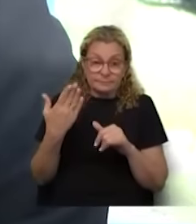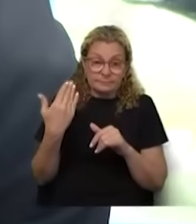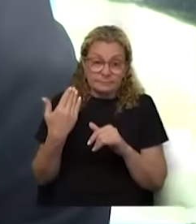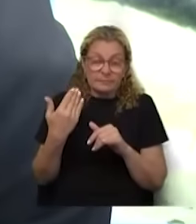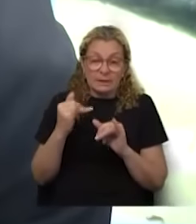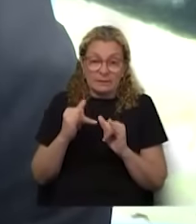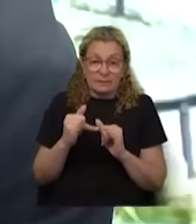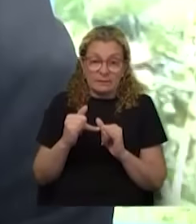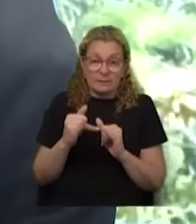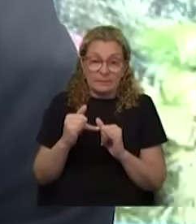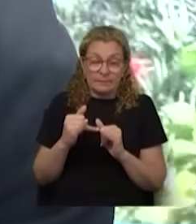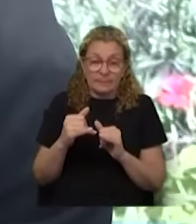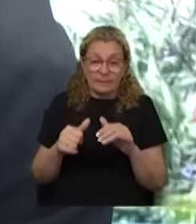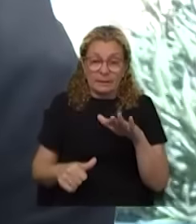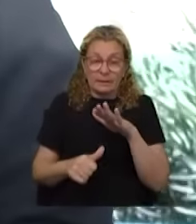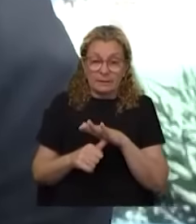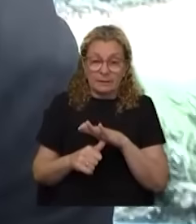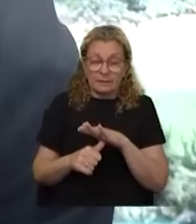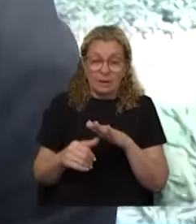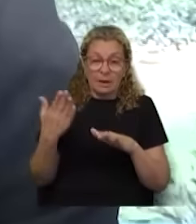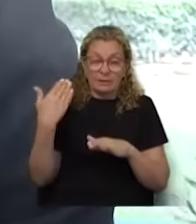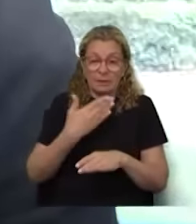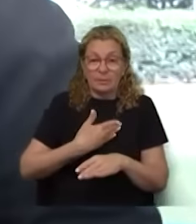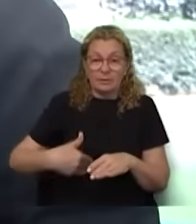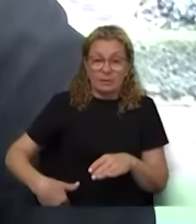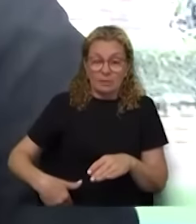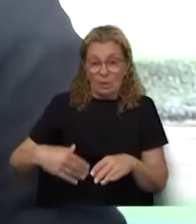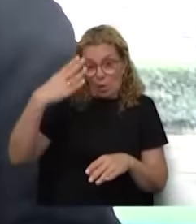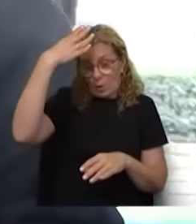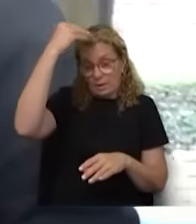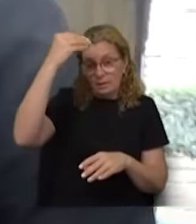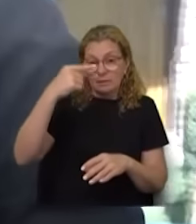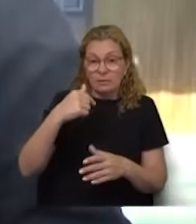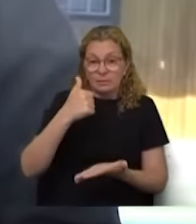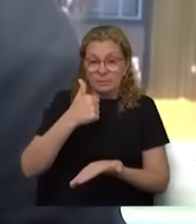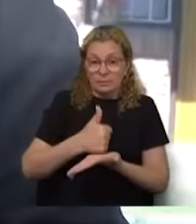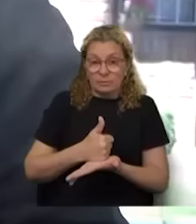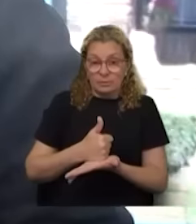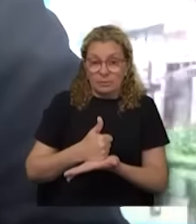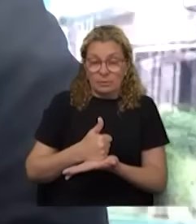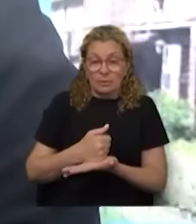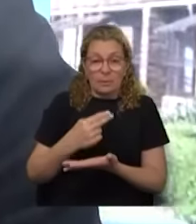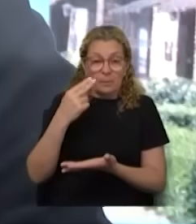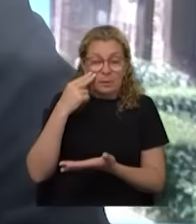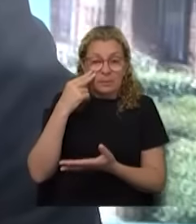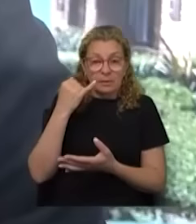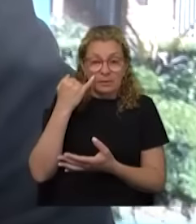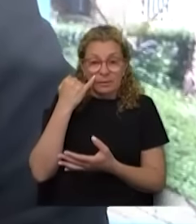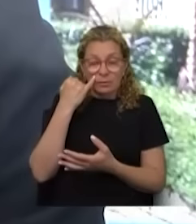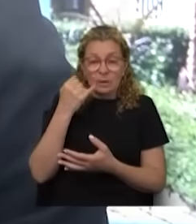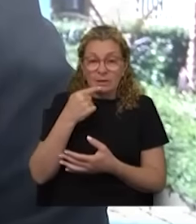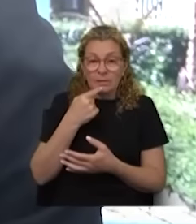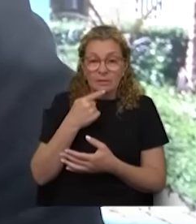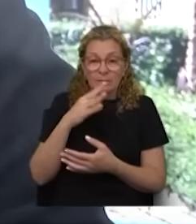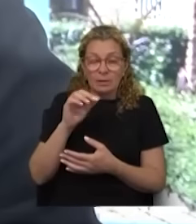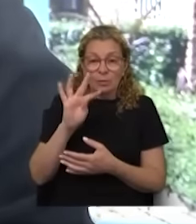el el candidato excandidato a la presidencia de Andrés Ojeda representó agresores sexuales en el caso de los fenómenos de